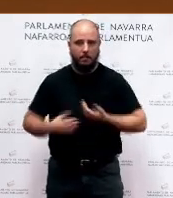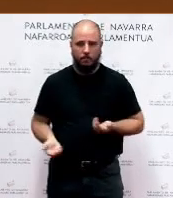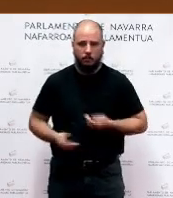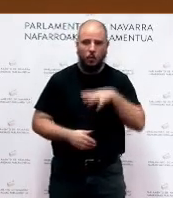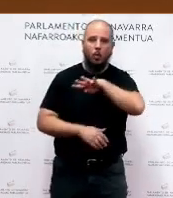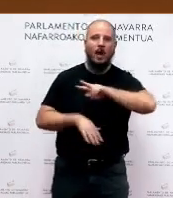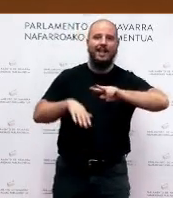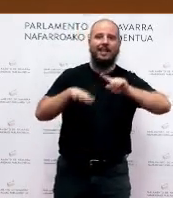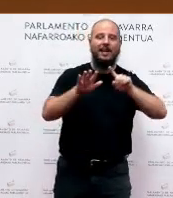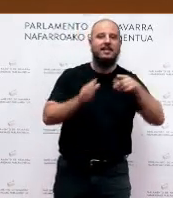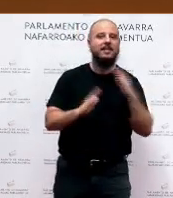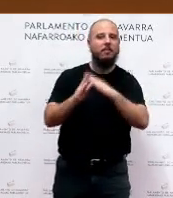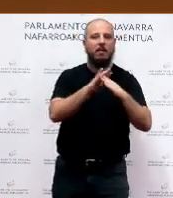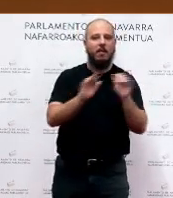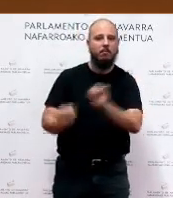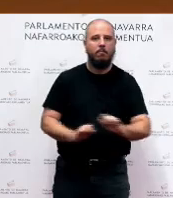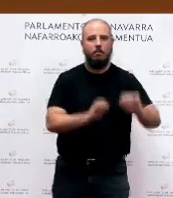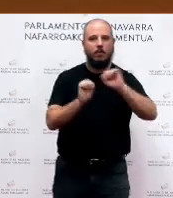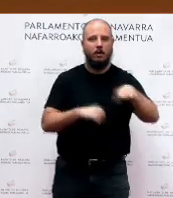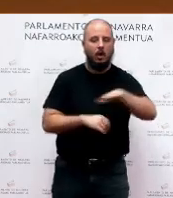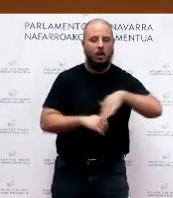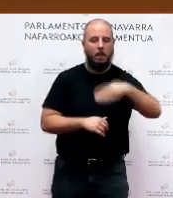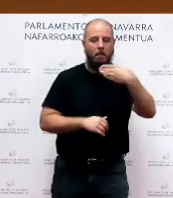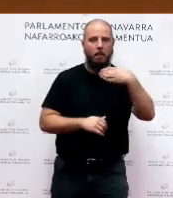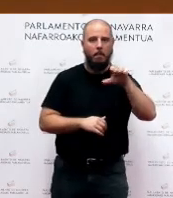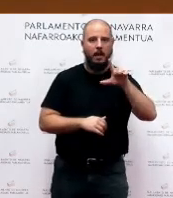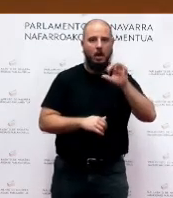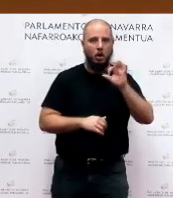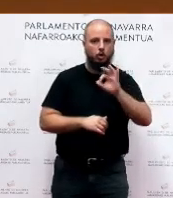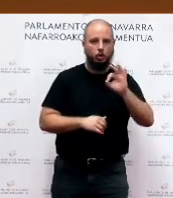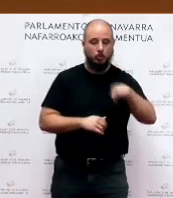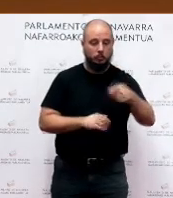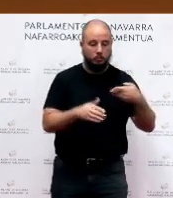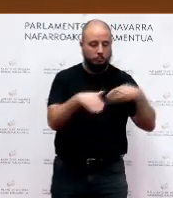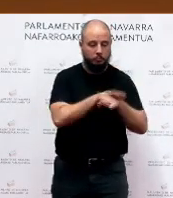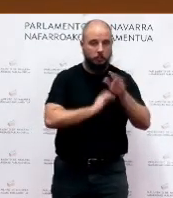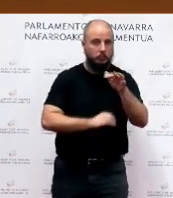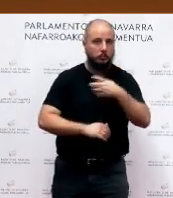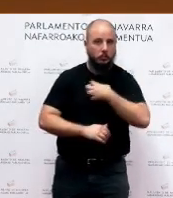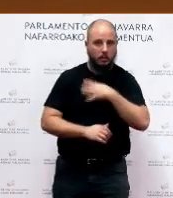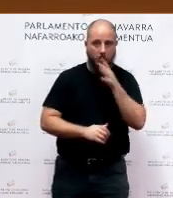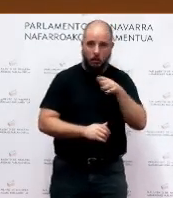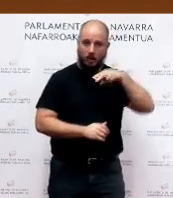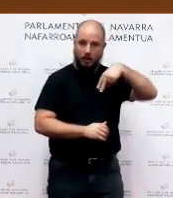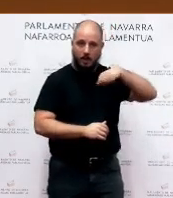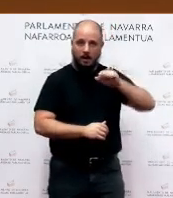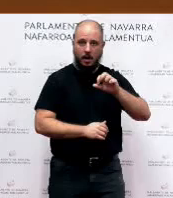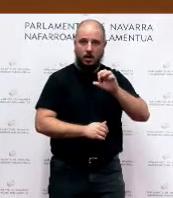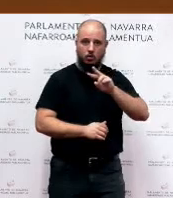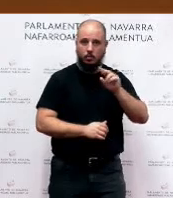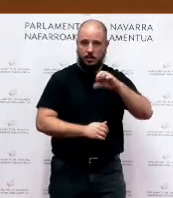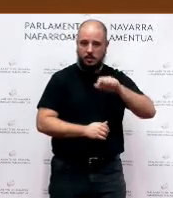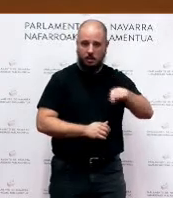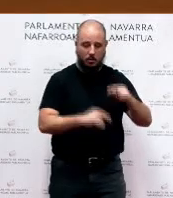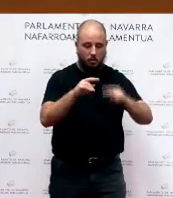de Veloso, que años después de sus propietarios no pueden entrar a vivir porque Nasubinsa, que adjudicó su construcción a la empresa de la trama corrupta,